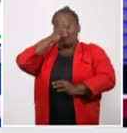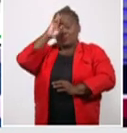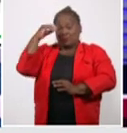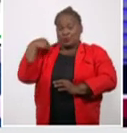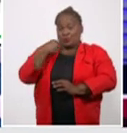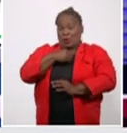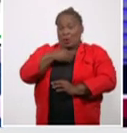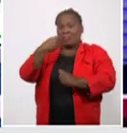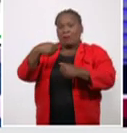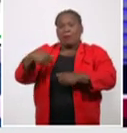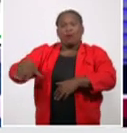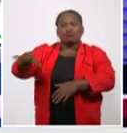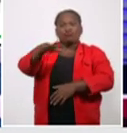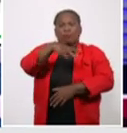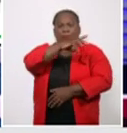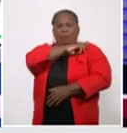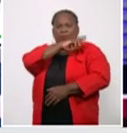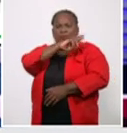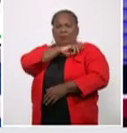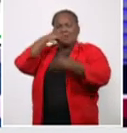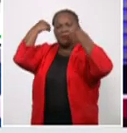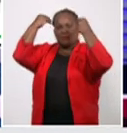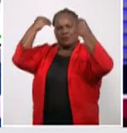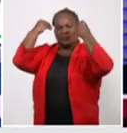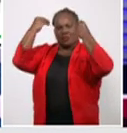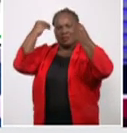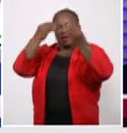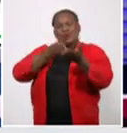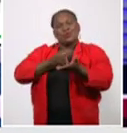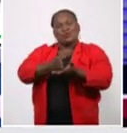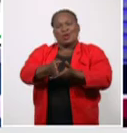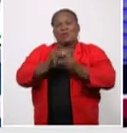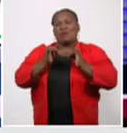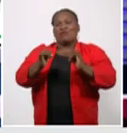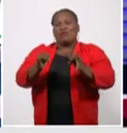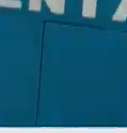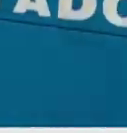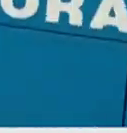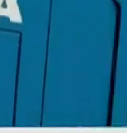y responsabilidad. Nosotros seguimos con más informaciones tras la pausa.